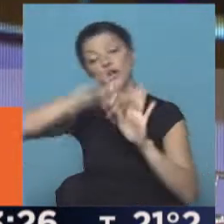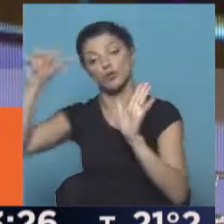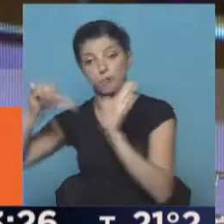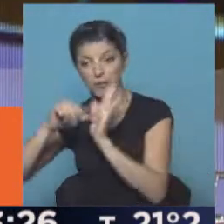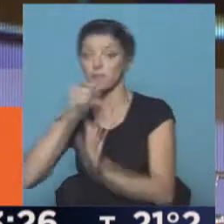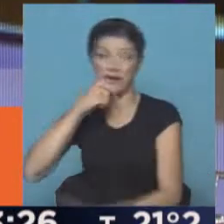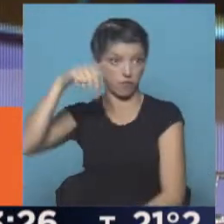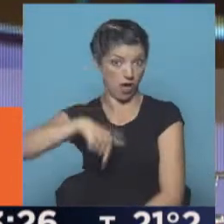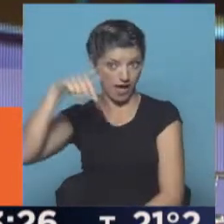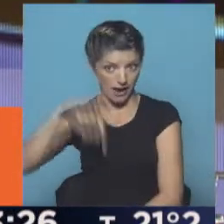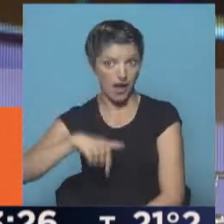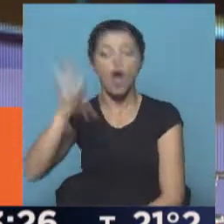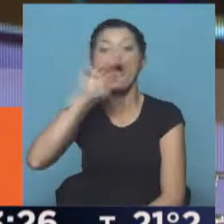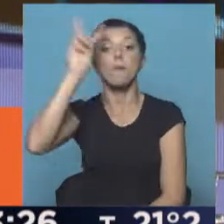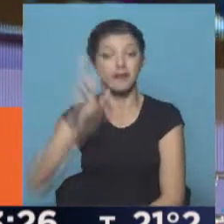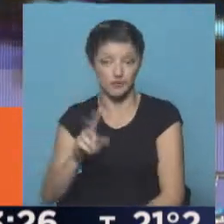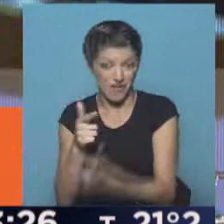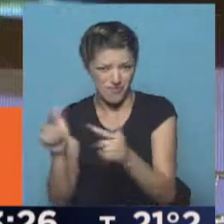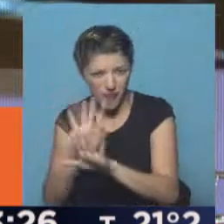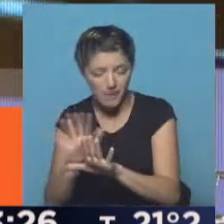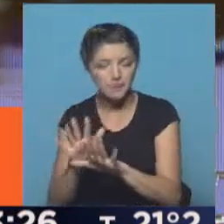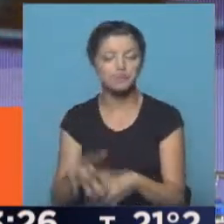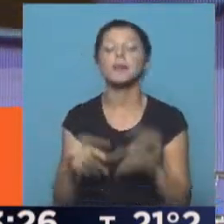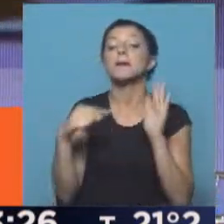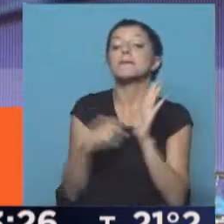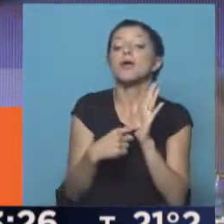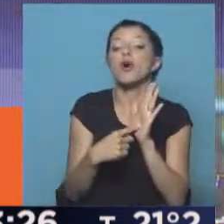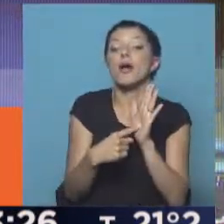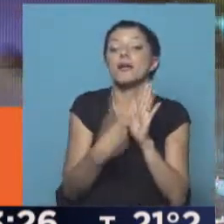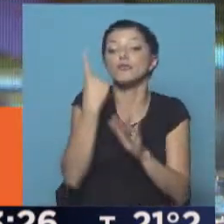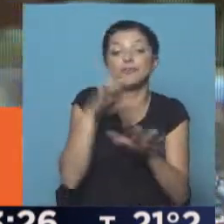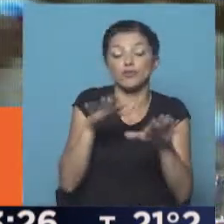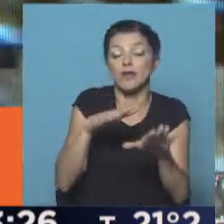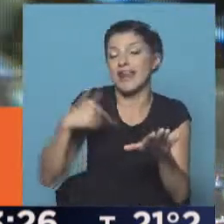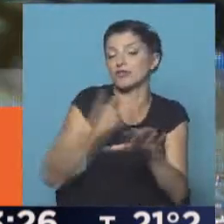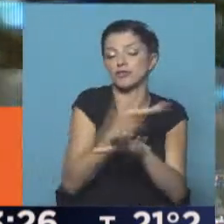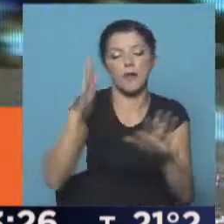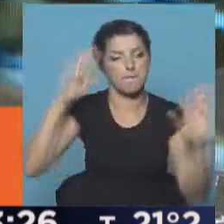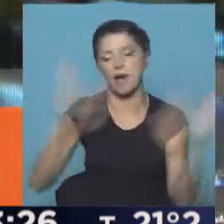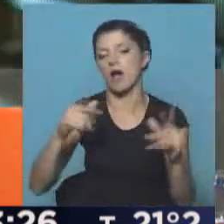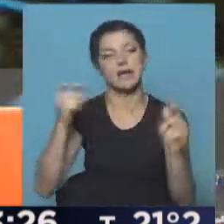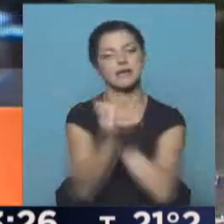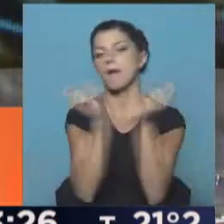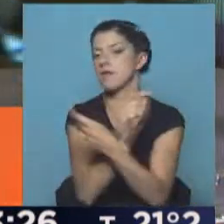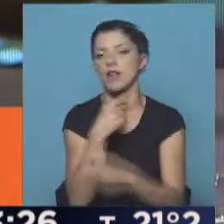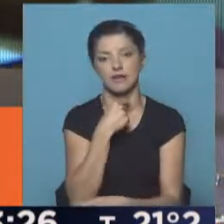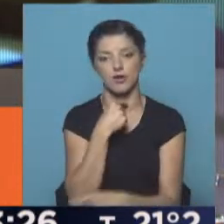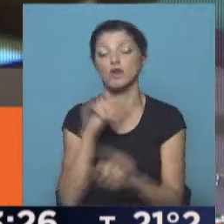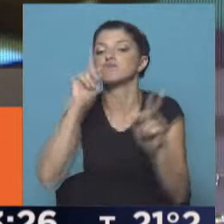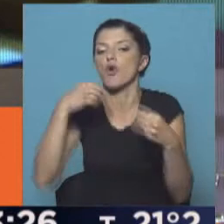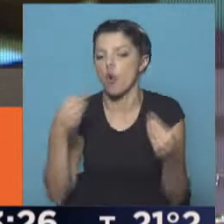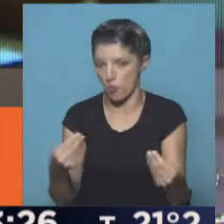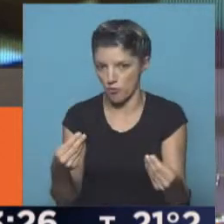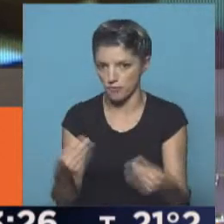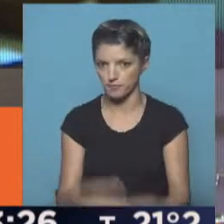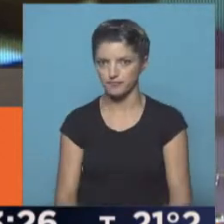el nuestro, por ejemplo, Venezuela o tantos otros no tiene, pero que ahí llega un momento en que la sociedad quiere cambiar y el sistema político no sabe cómo hacerlo. Cierro con un dato